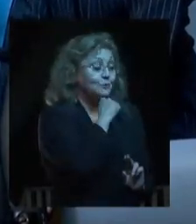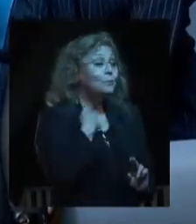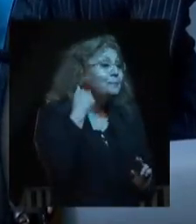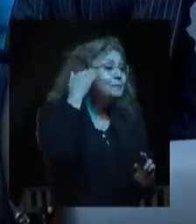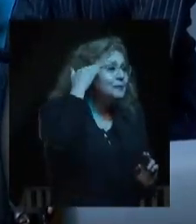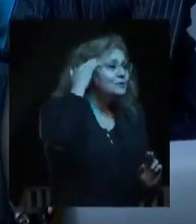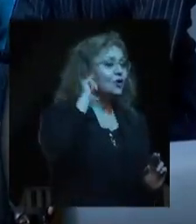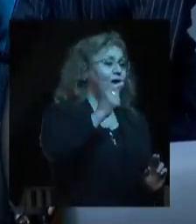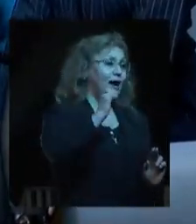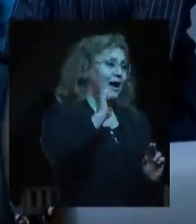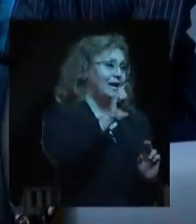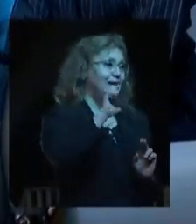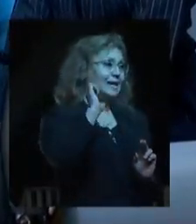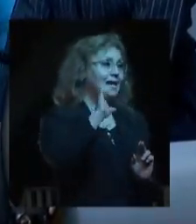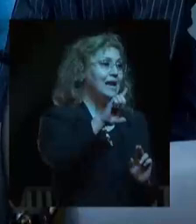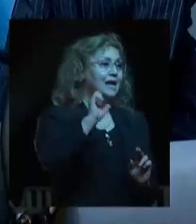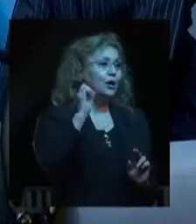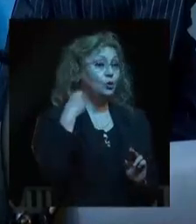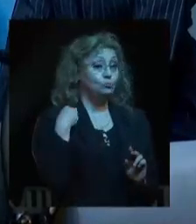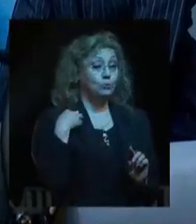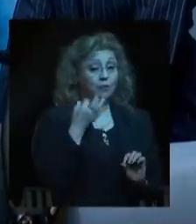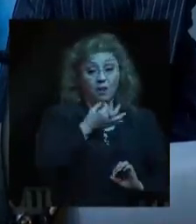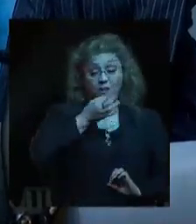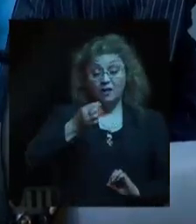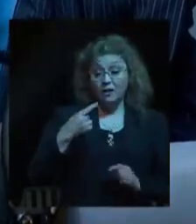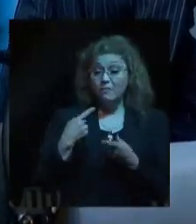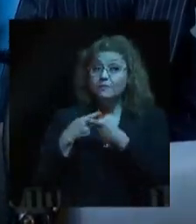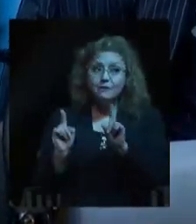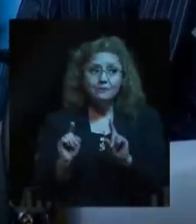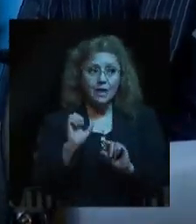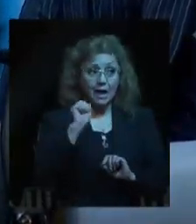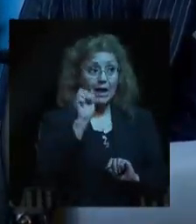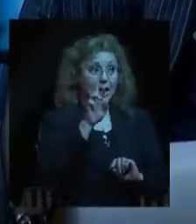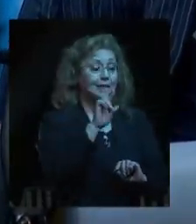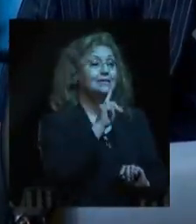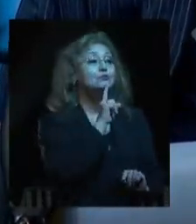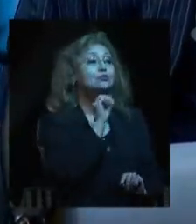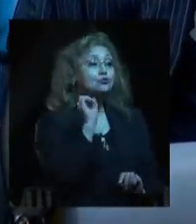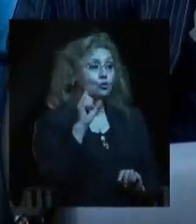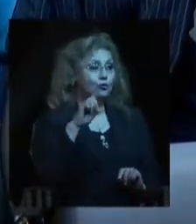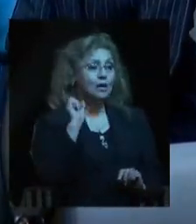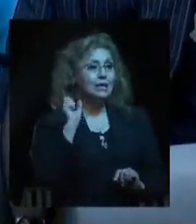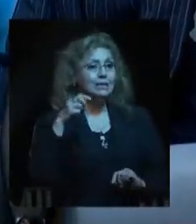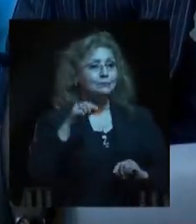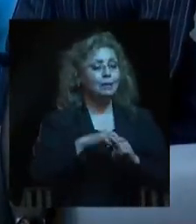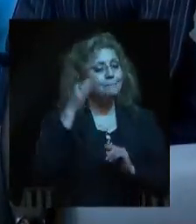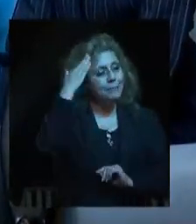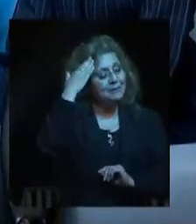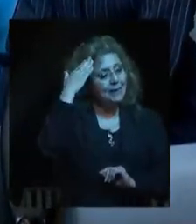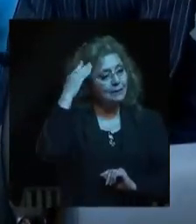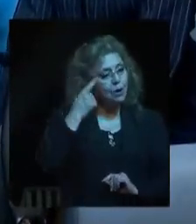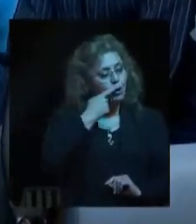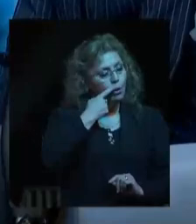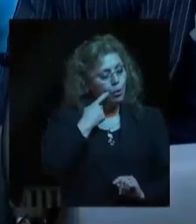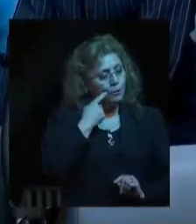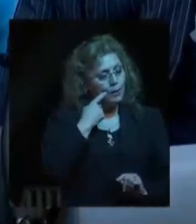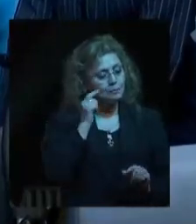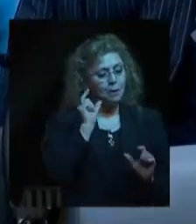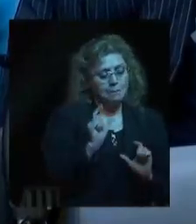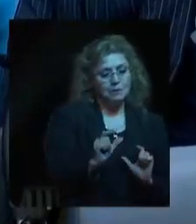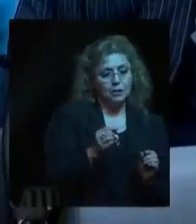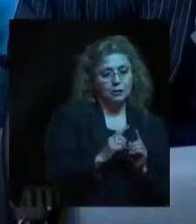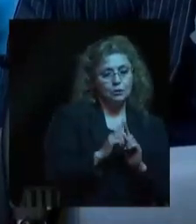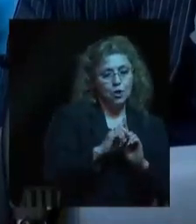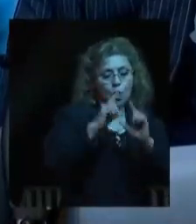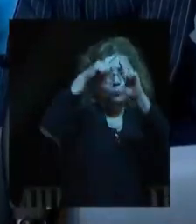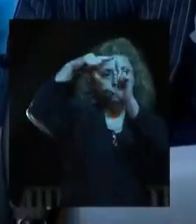si bien contradijo a Aristóteles, debe haber tenido eso en su cabeza. Pensar que el hombre fuera a la luna o que el hombre